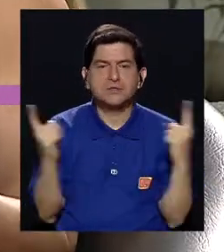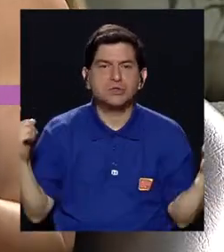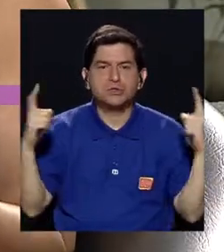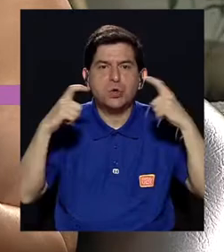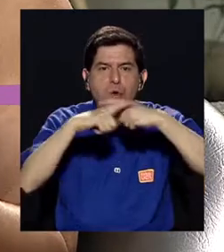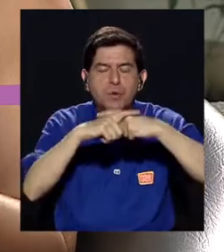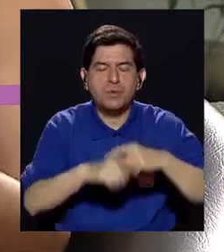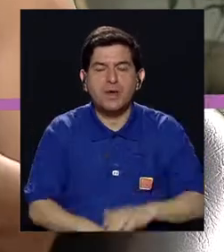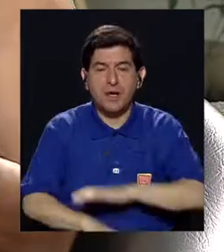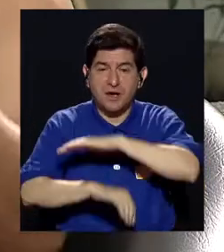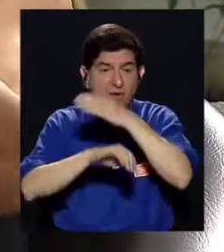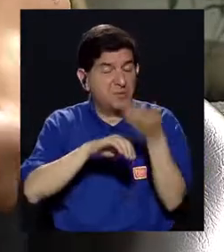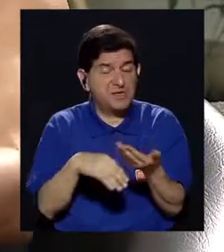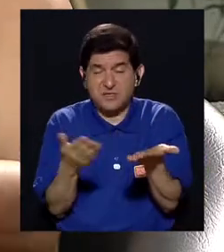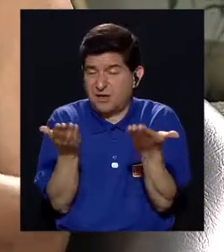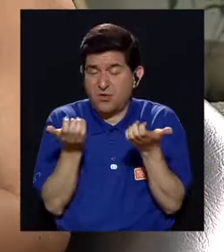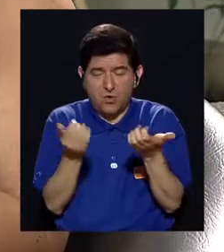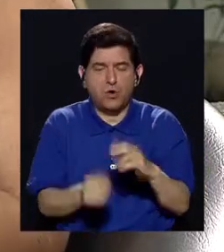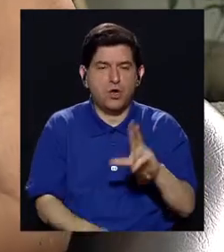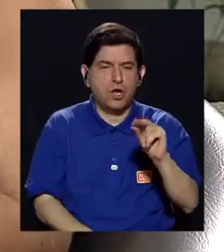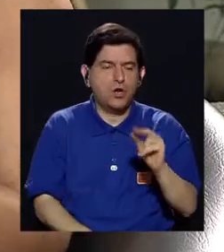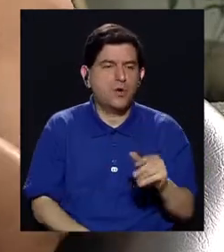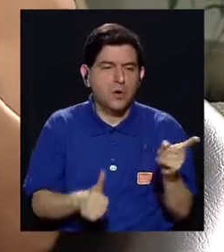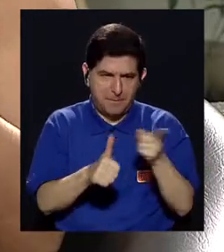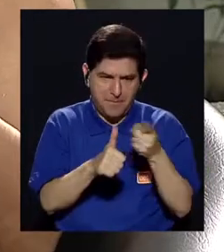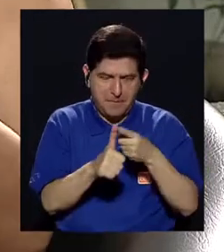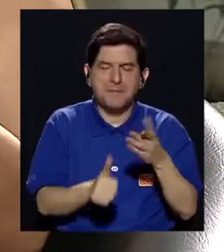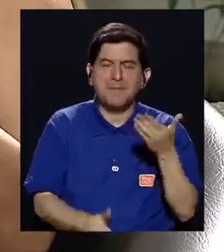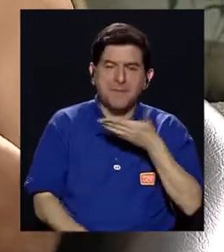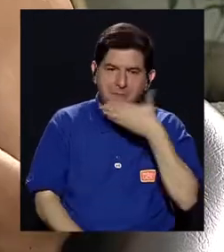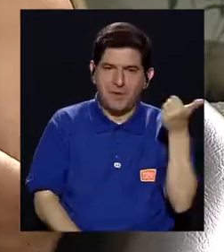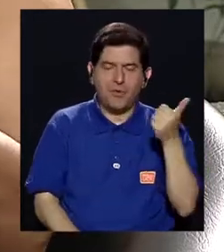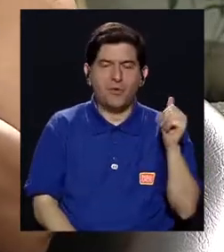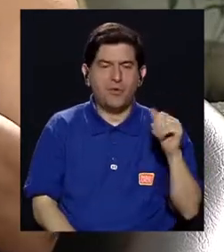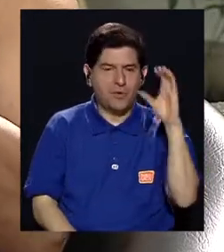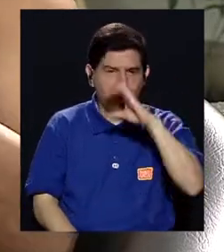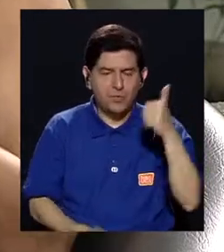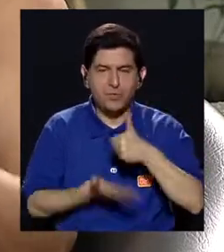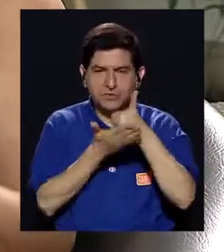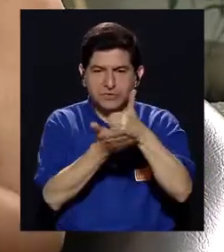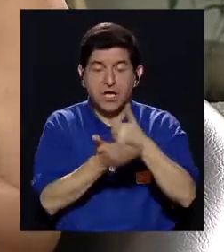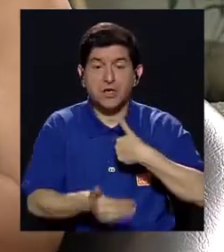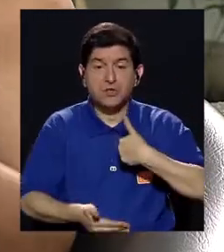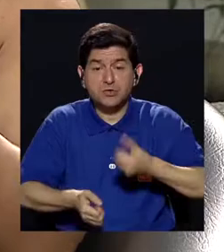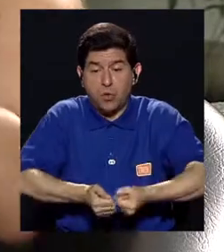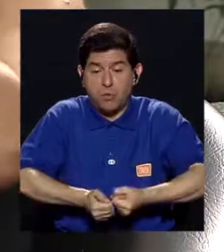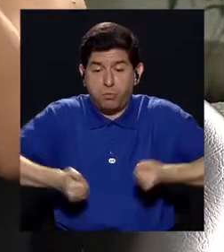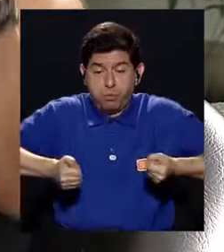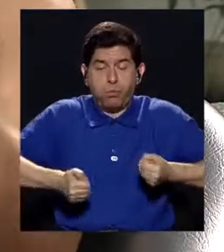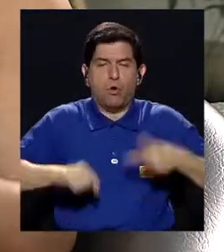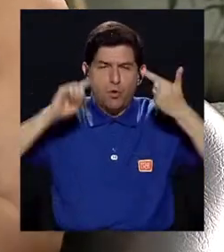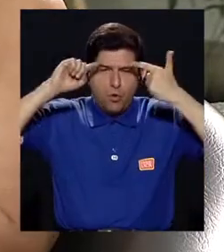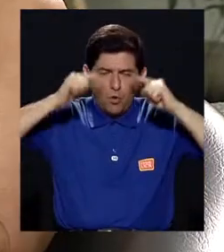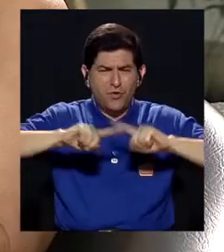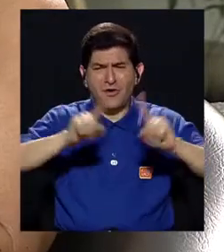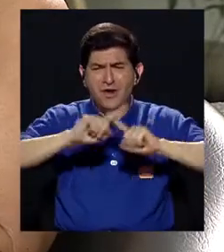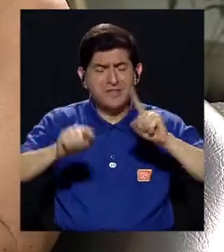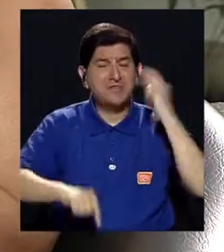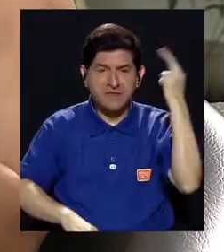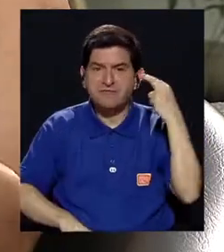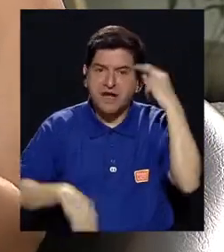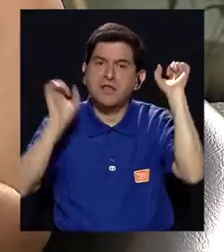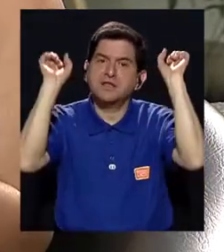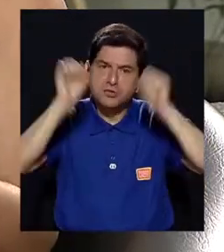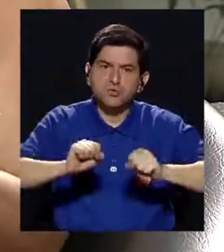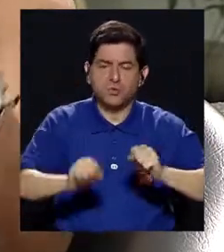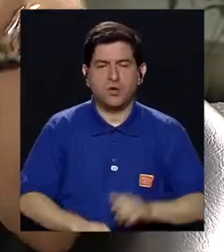tener un embarazo no deseado que en haber ido a buscar la ayuda. Puede ser que estoy subiendo de peso o que estoy teniendo dolor de cabeza por muchas otras cosas